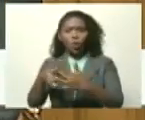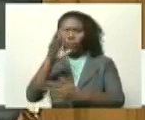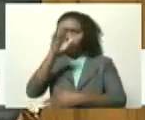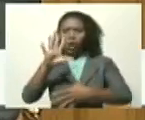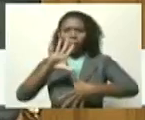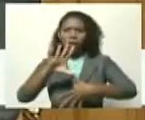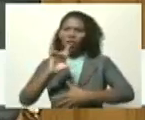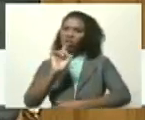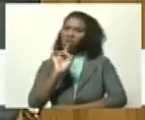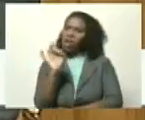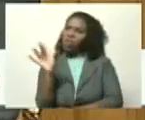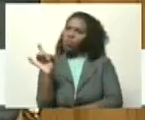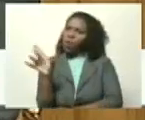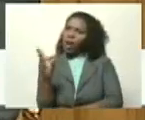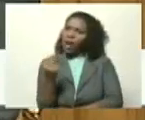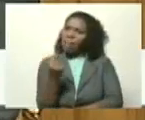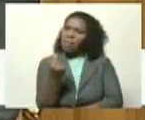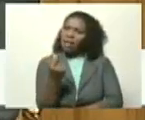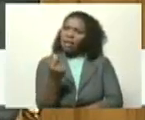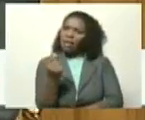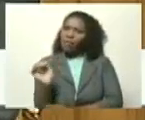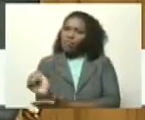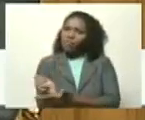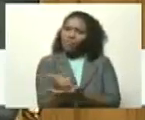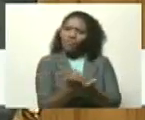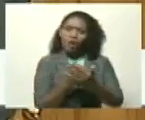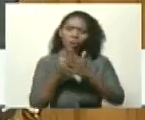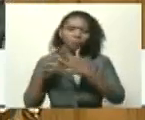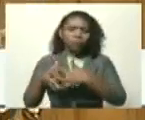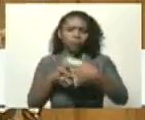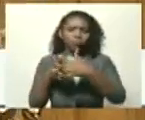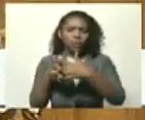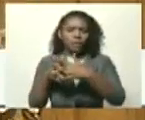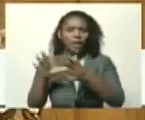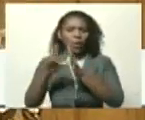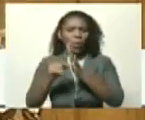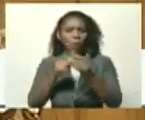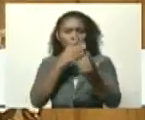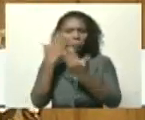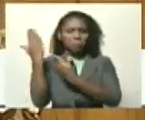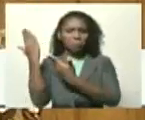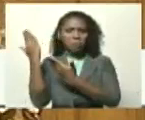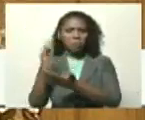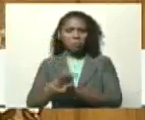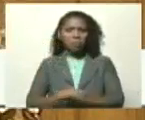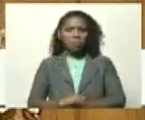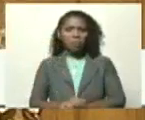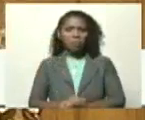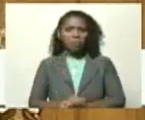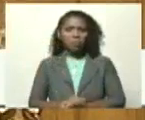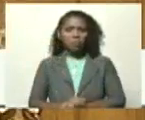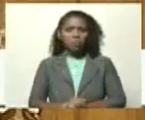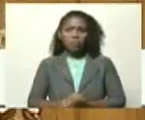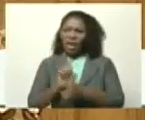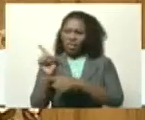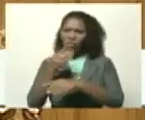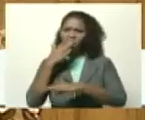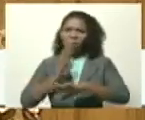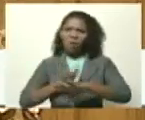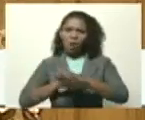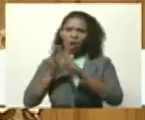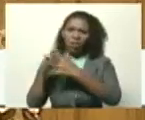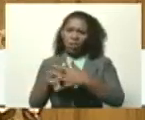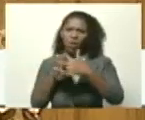le duele la plata de los contribuyentes norteamericanos que se robaron estos maulas? ¿Eso no es un delito en los